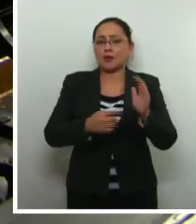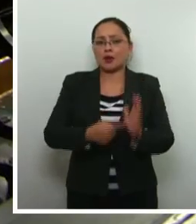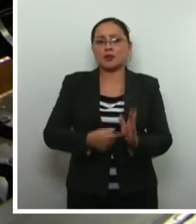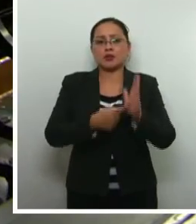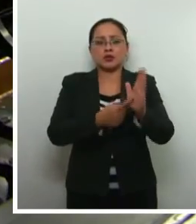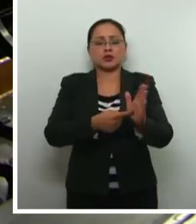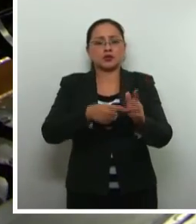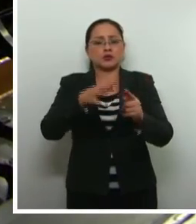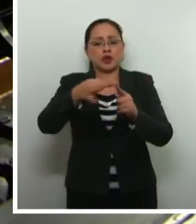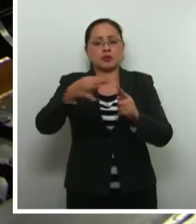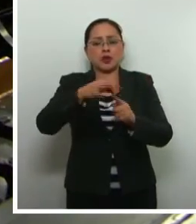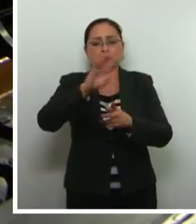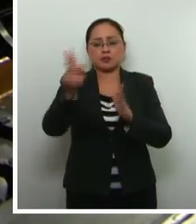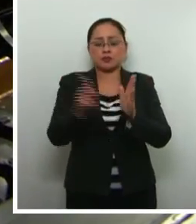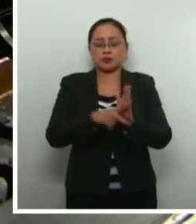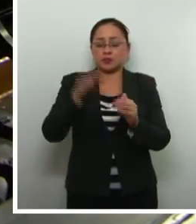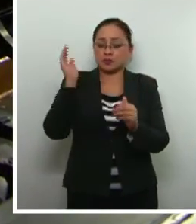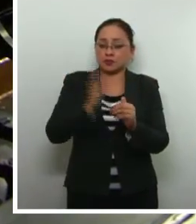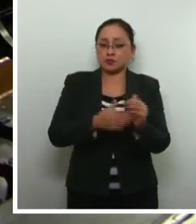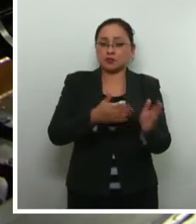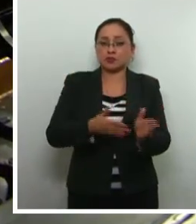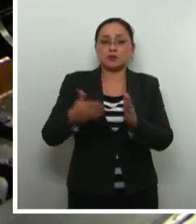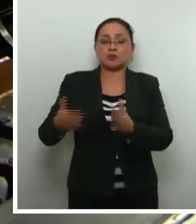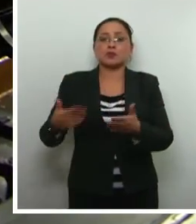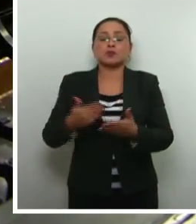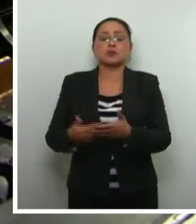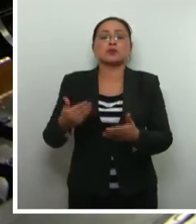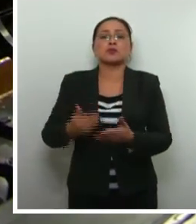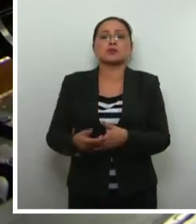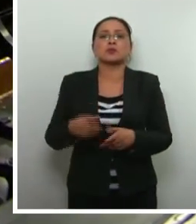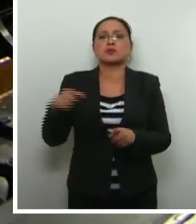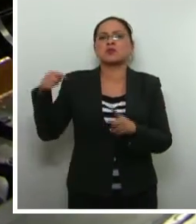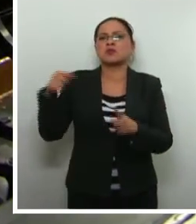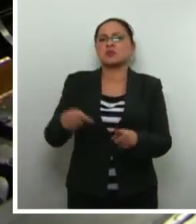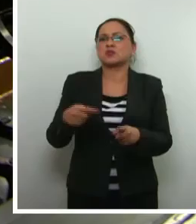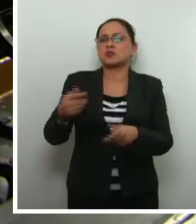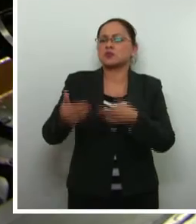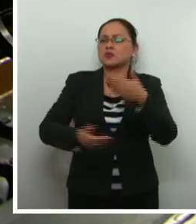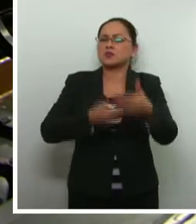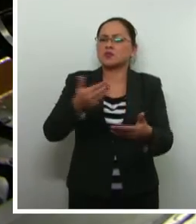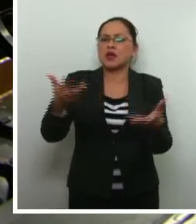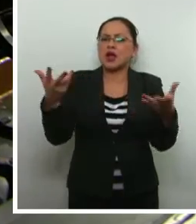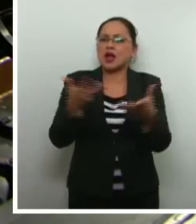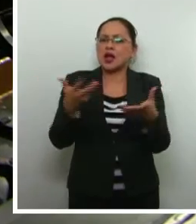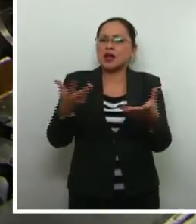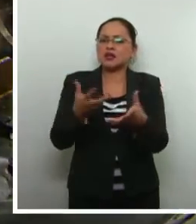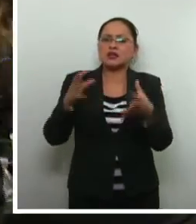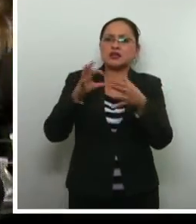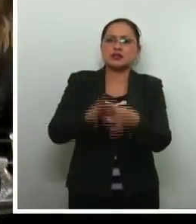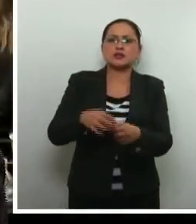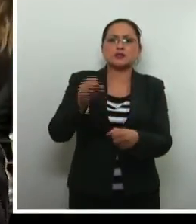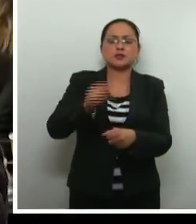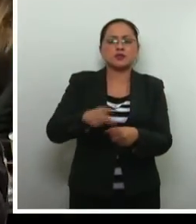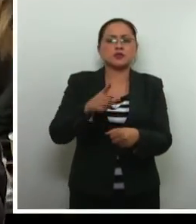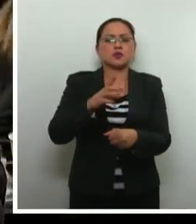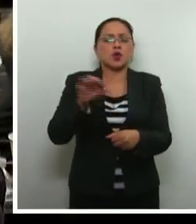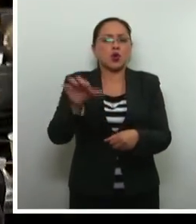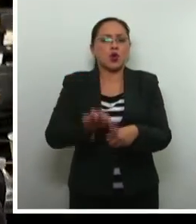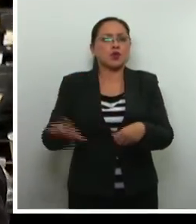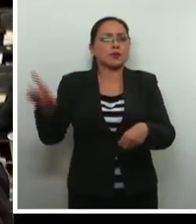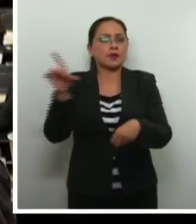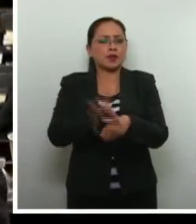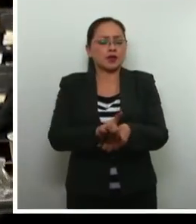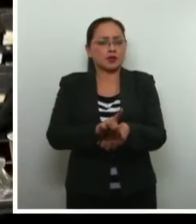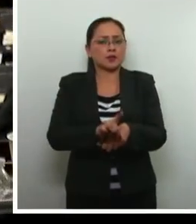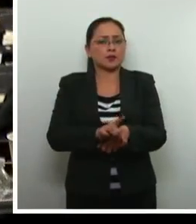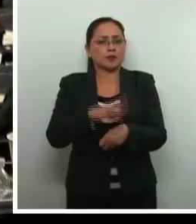las reservas. Fue la situación que se ha ido desarrollando el día de hoy. Se hizo